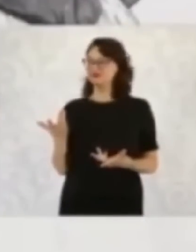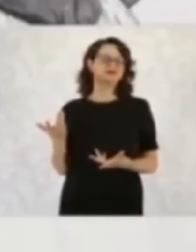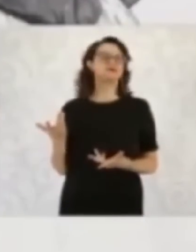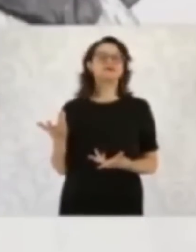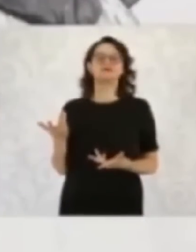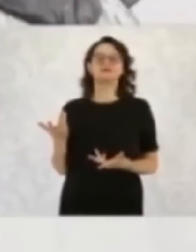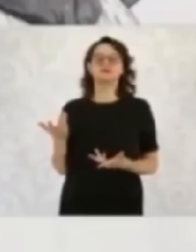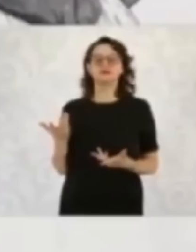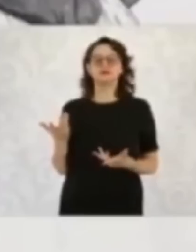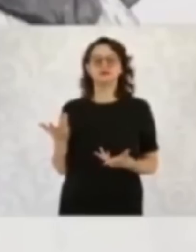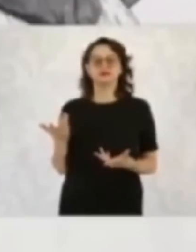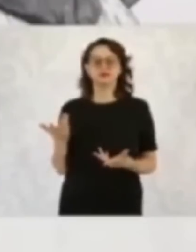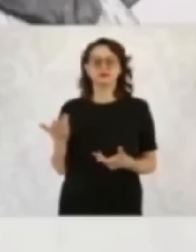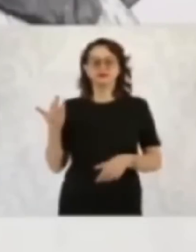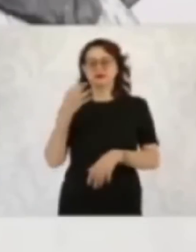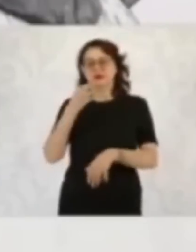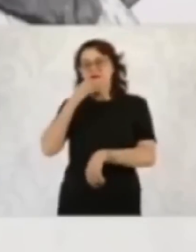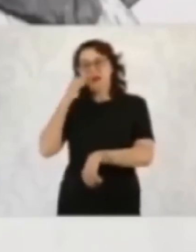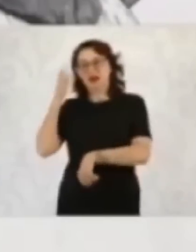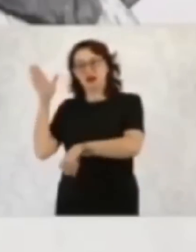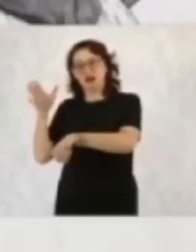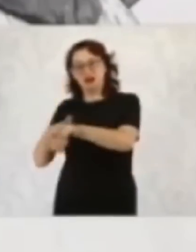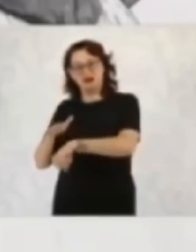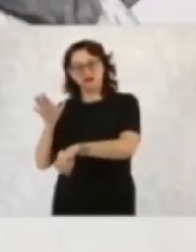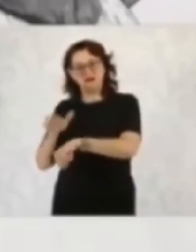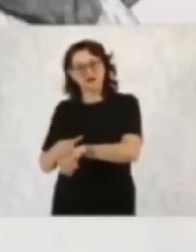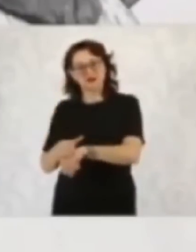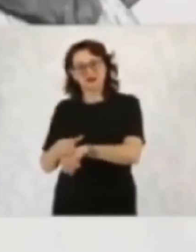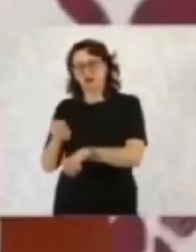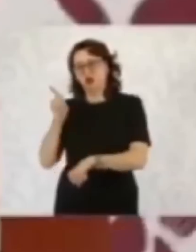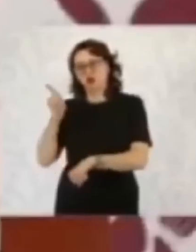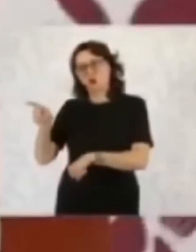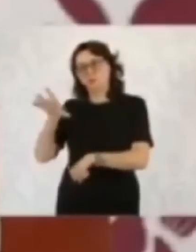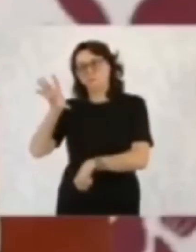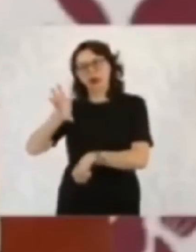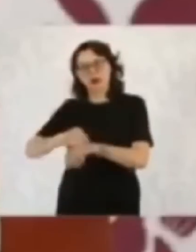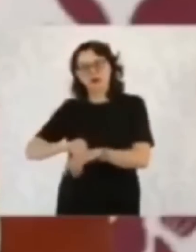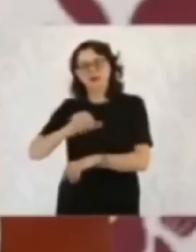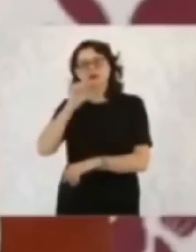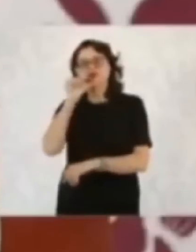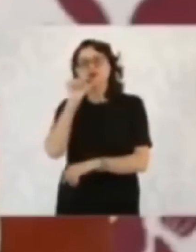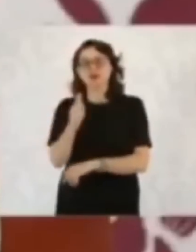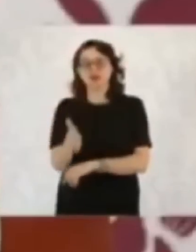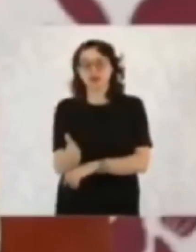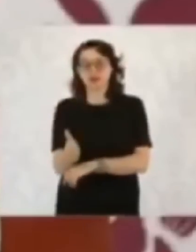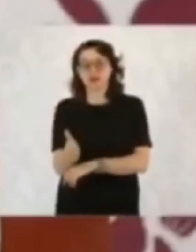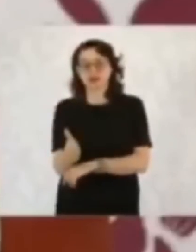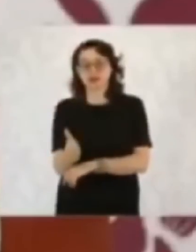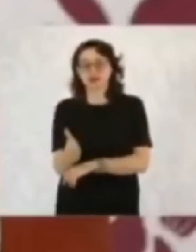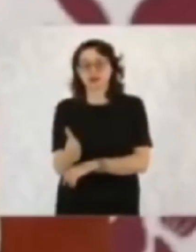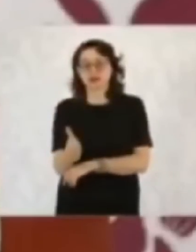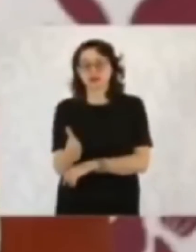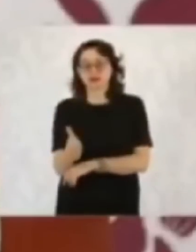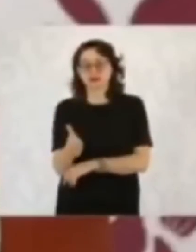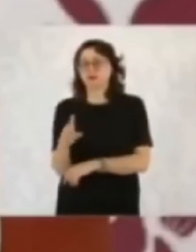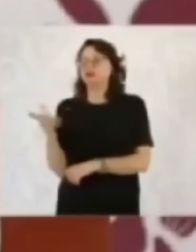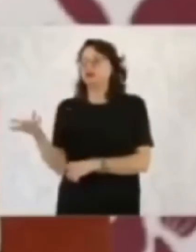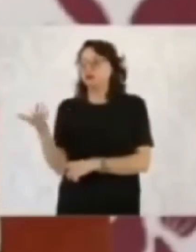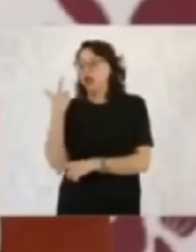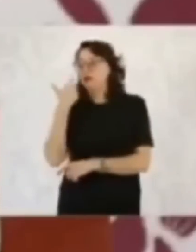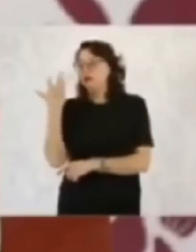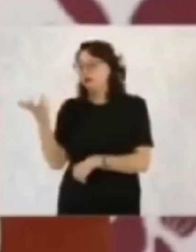Se hace un trabajo legal de notificación primero. Cuando se notifica no se puede